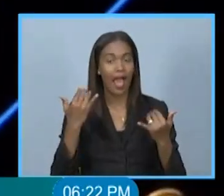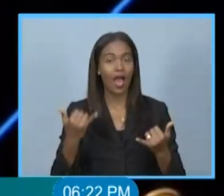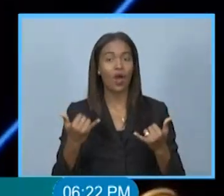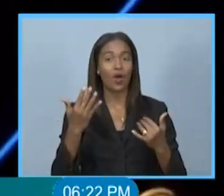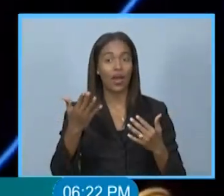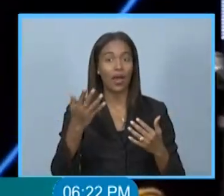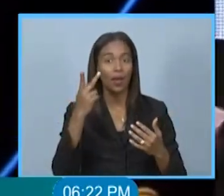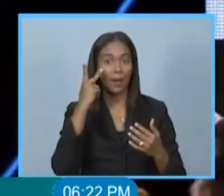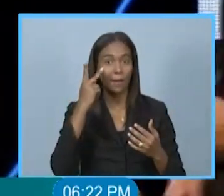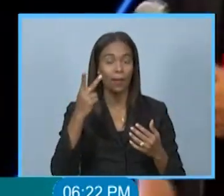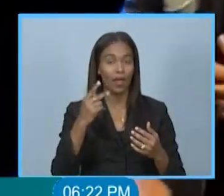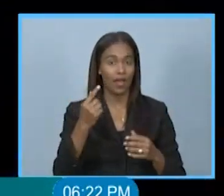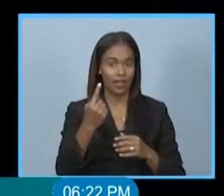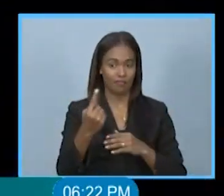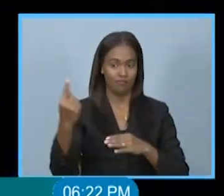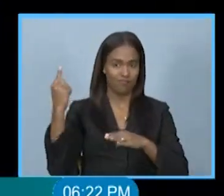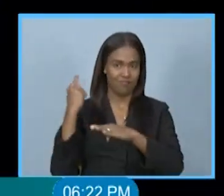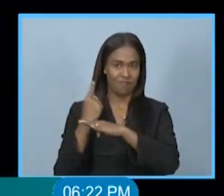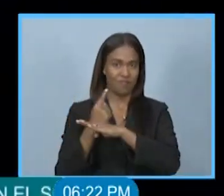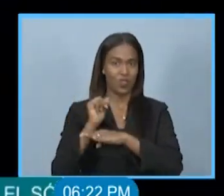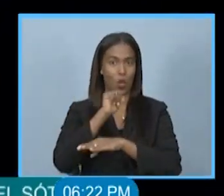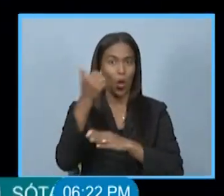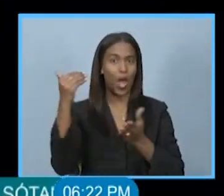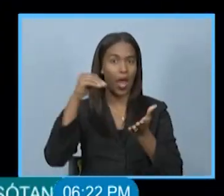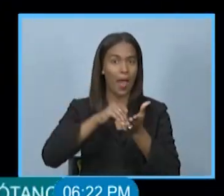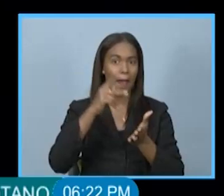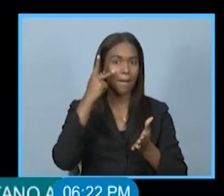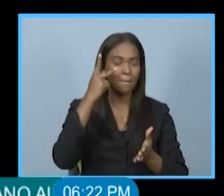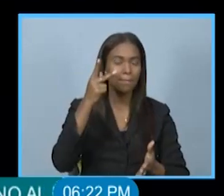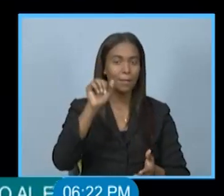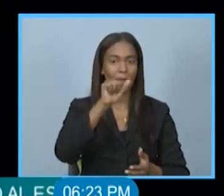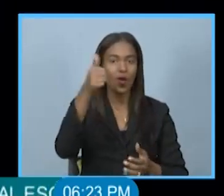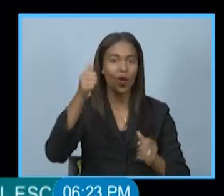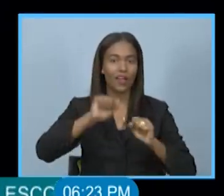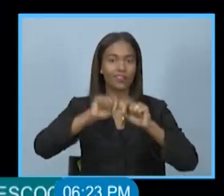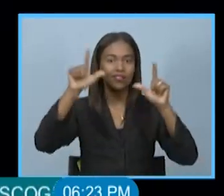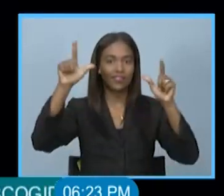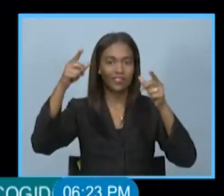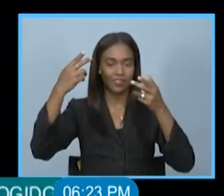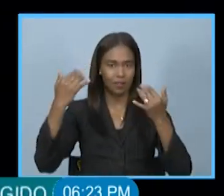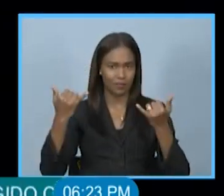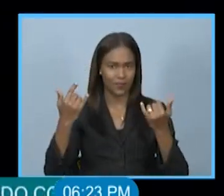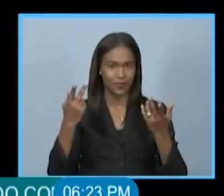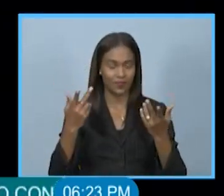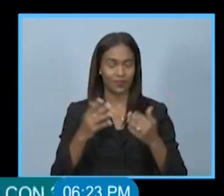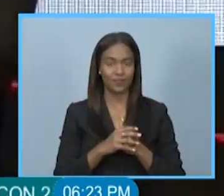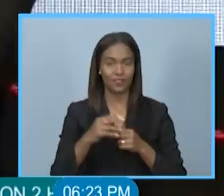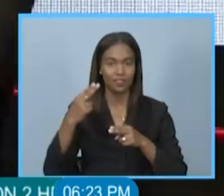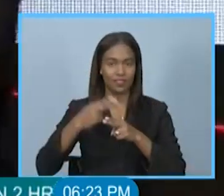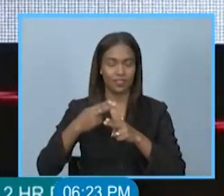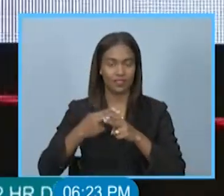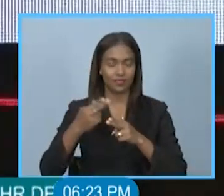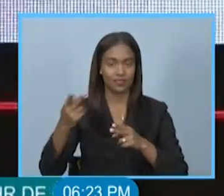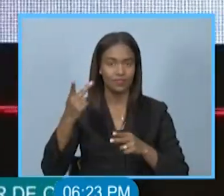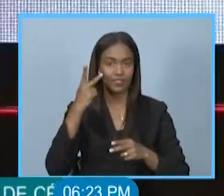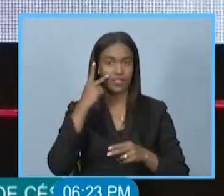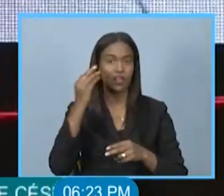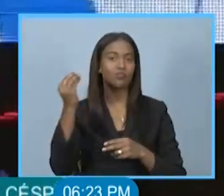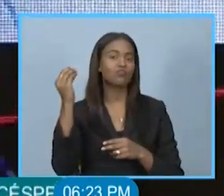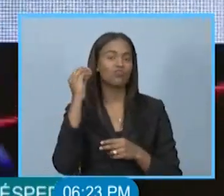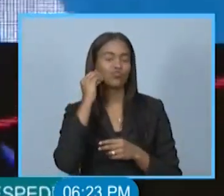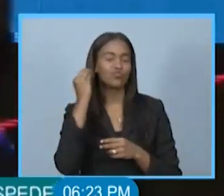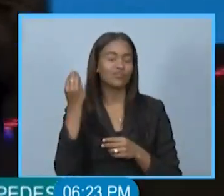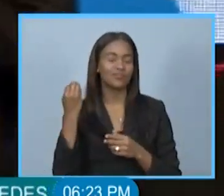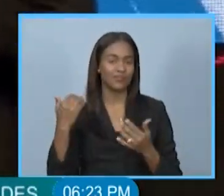ellas no voy a hacer de esa primera parte y luego vuelvo de nuevo a ver si me ponen Aquí la siguiente noticia Cómo te llamas mi amor Mi nombre es Ramón Dame un beso Jesús